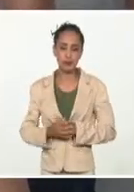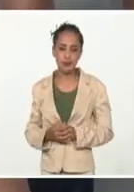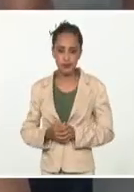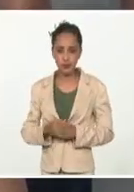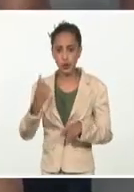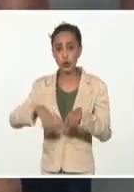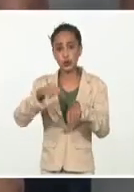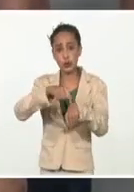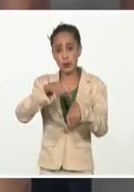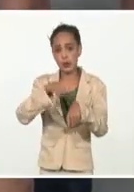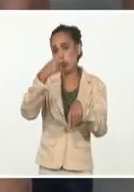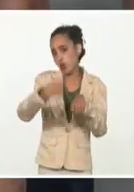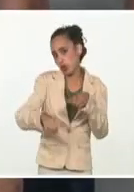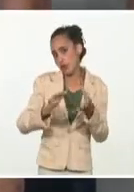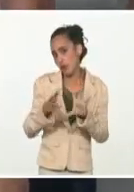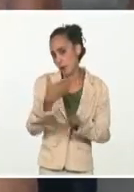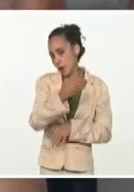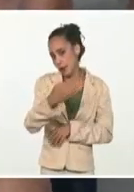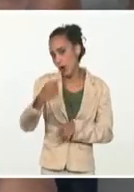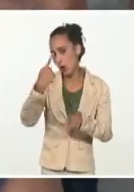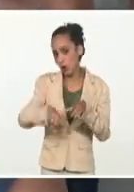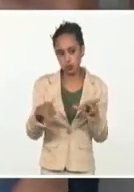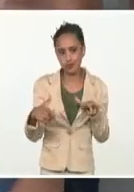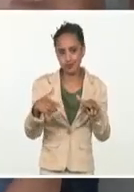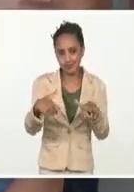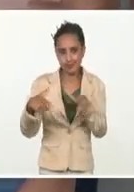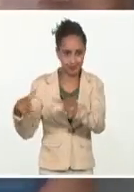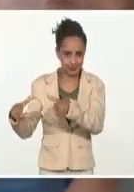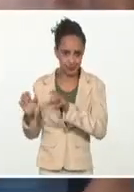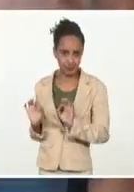imaginen y